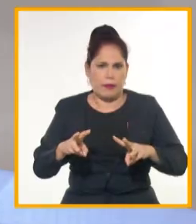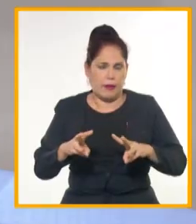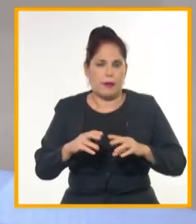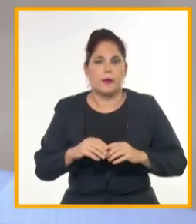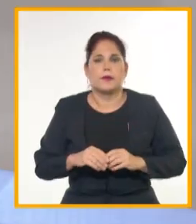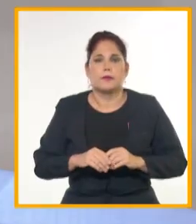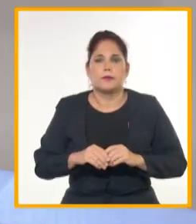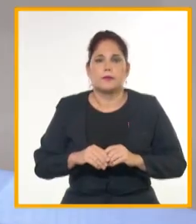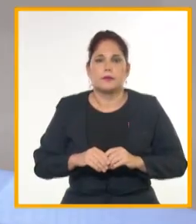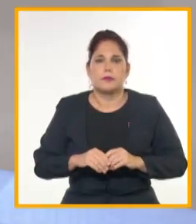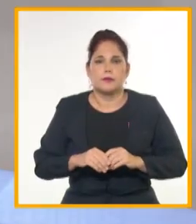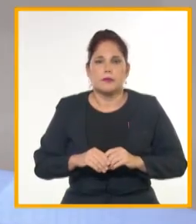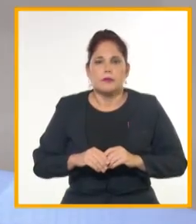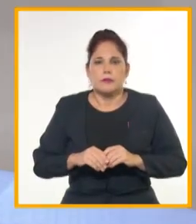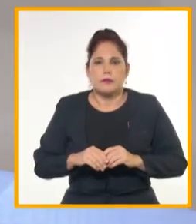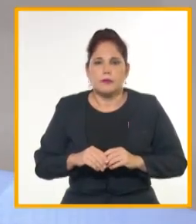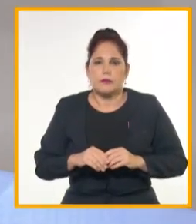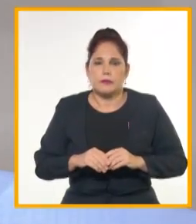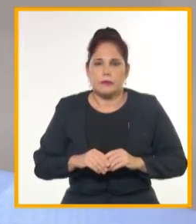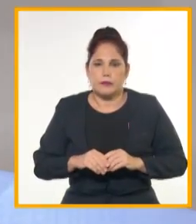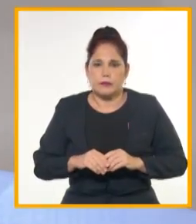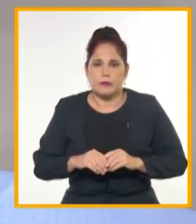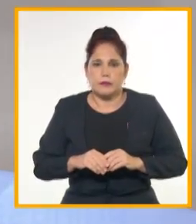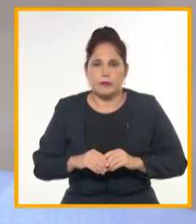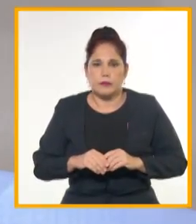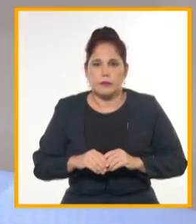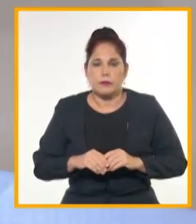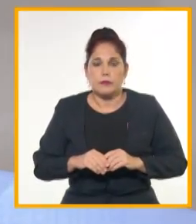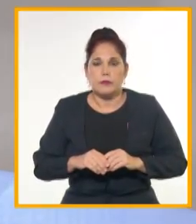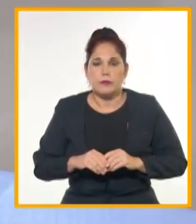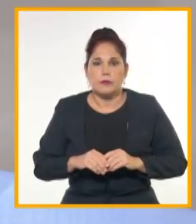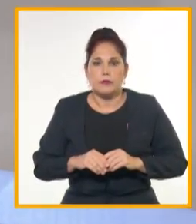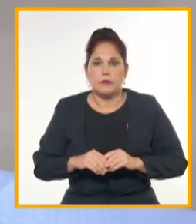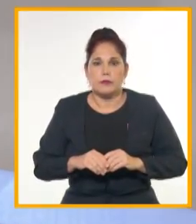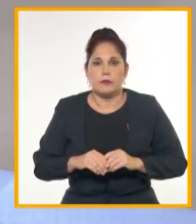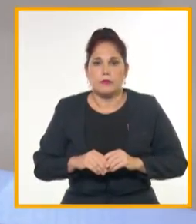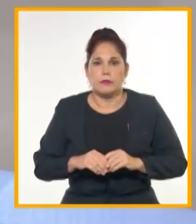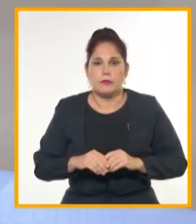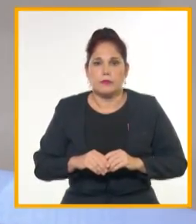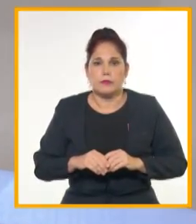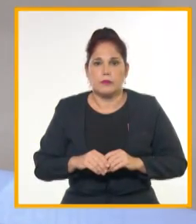una ex estrella de CNN, de la familia Cuomo, que fueron grandes